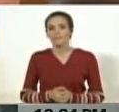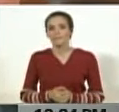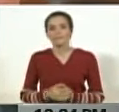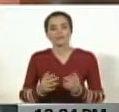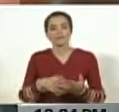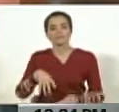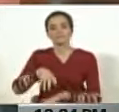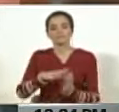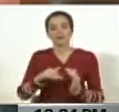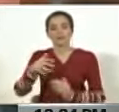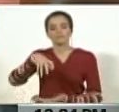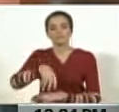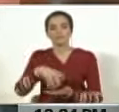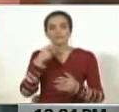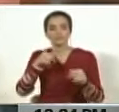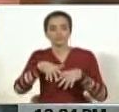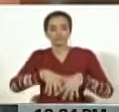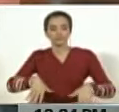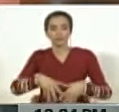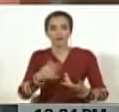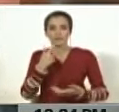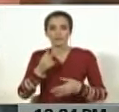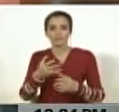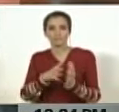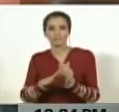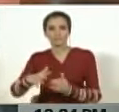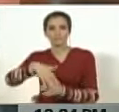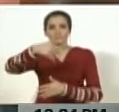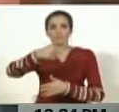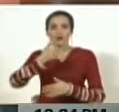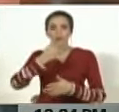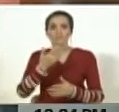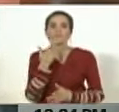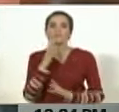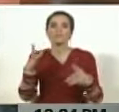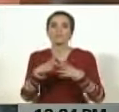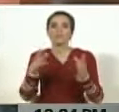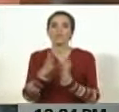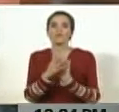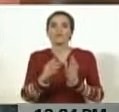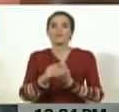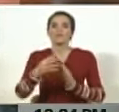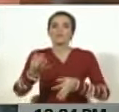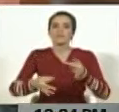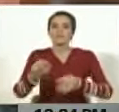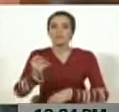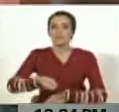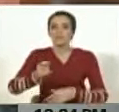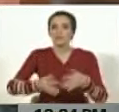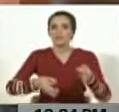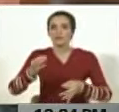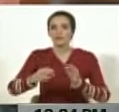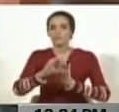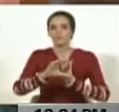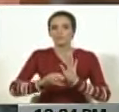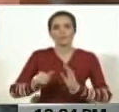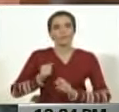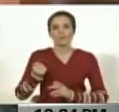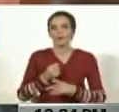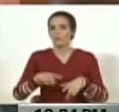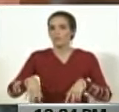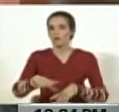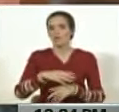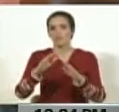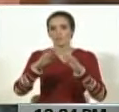supraestatal, por llamarlo de alguna manera. Generalmente, todos los tribunales constitucionales en cualquier lugar del mundo tienen una